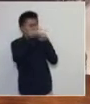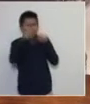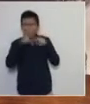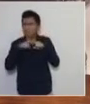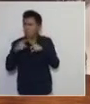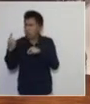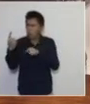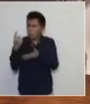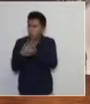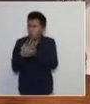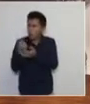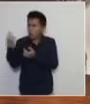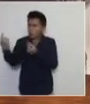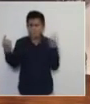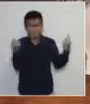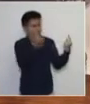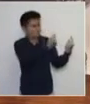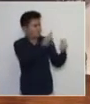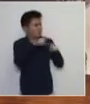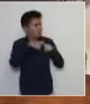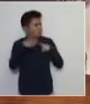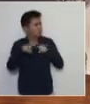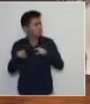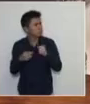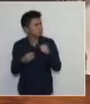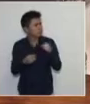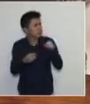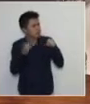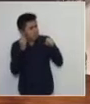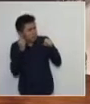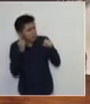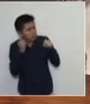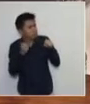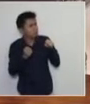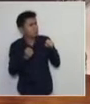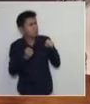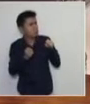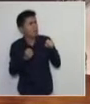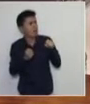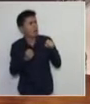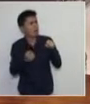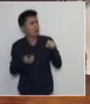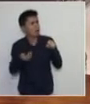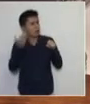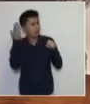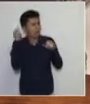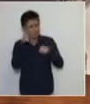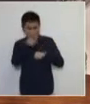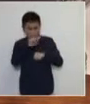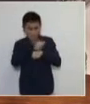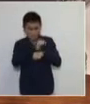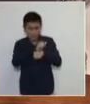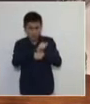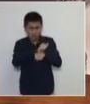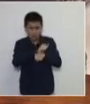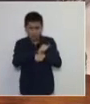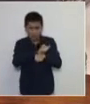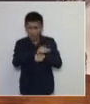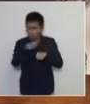parte de los elementos de la policía estatal que en primera instancia habían visualizado que él quienes conducían esta camioneta y